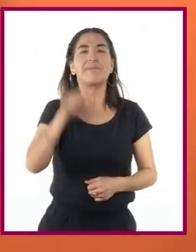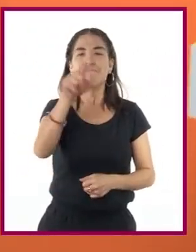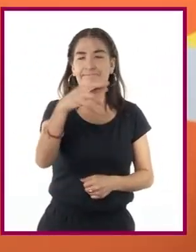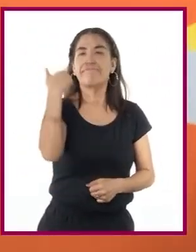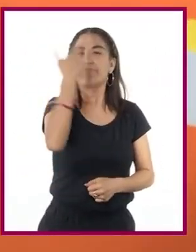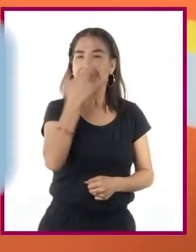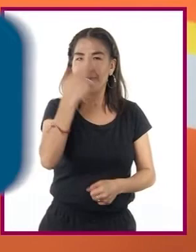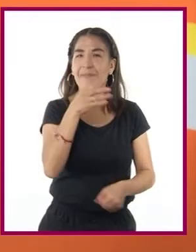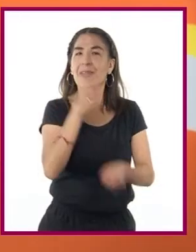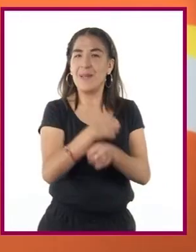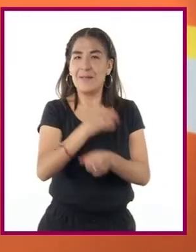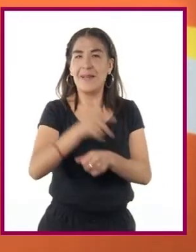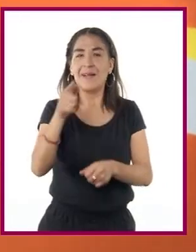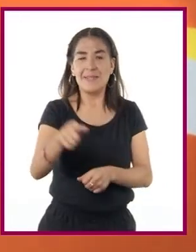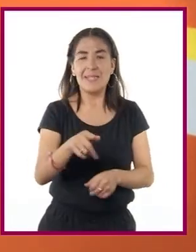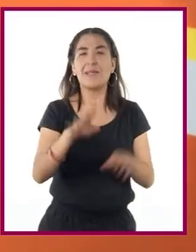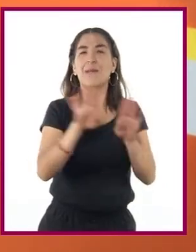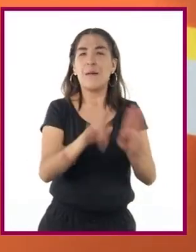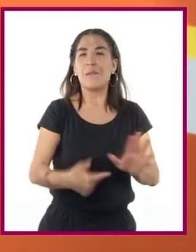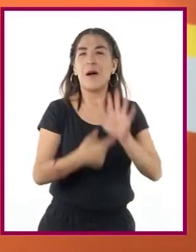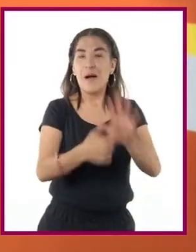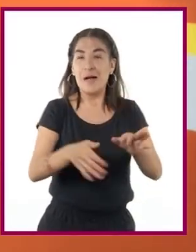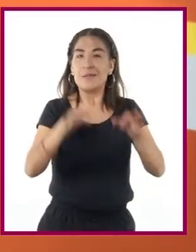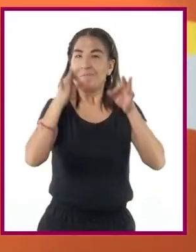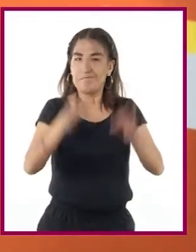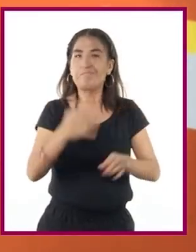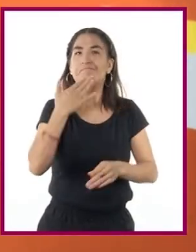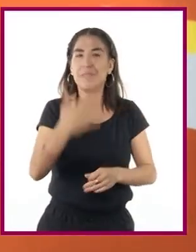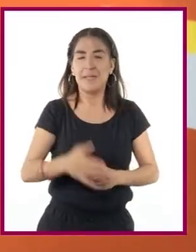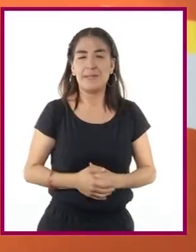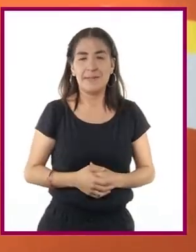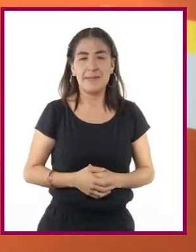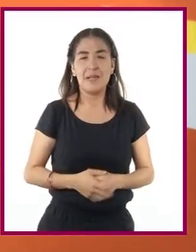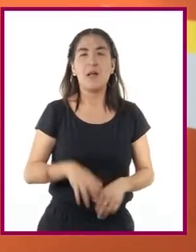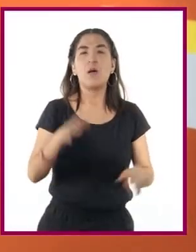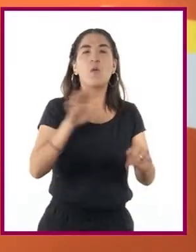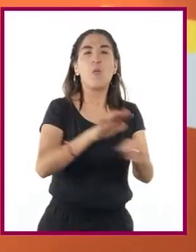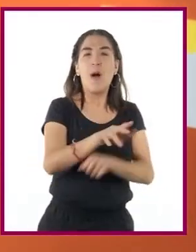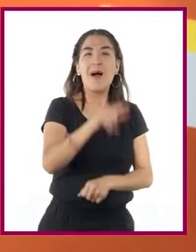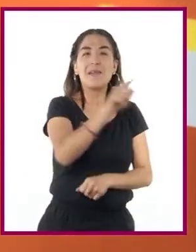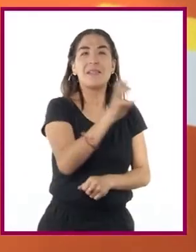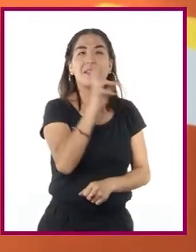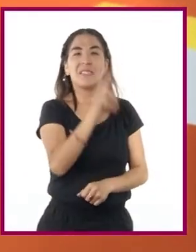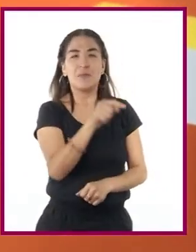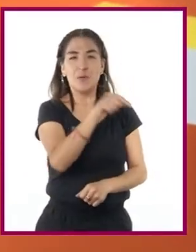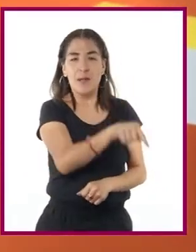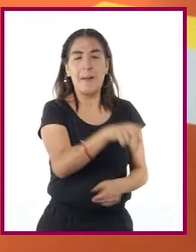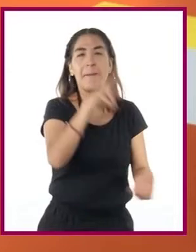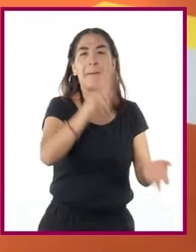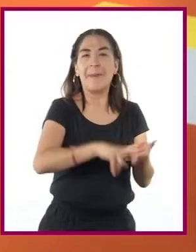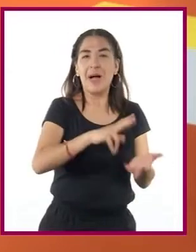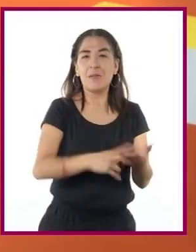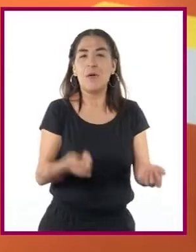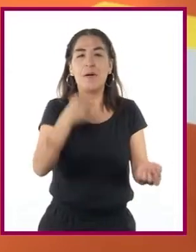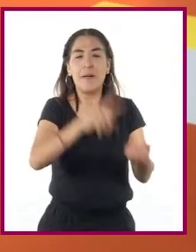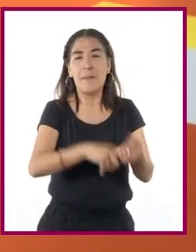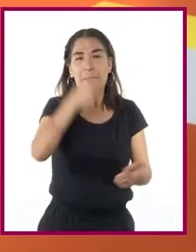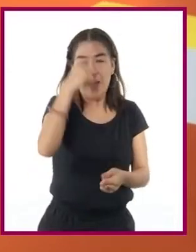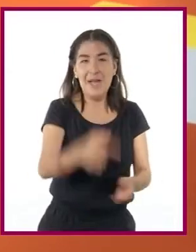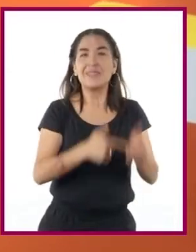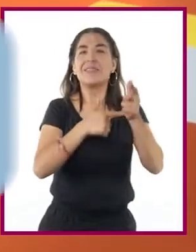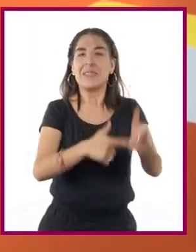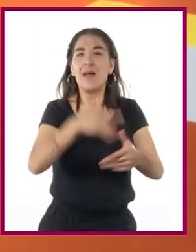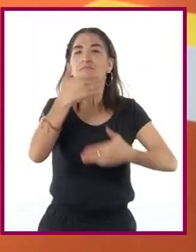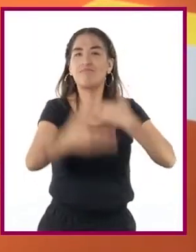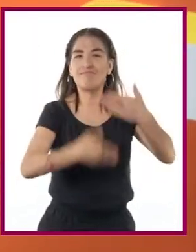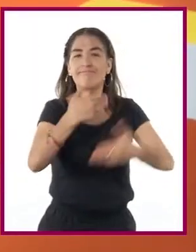Analicemos los exponentes de las potencias originales, los exponentes de las potencias resultantes y el valor que se obtuvo para continuar